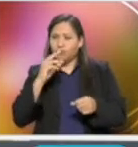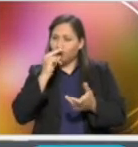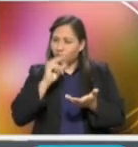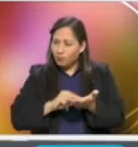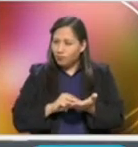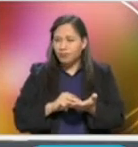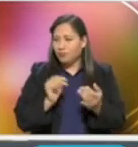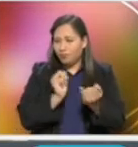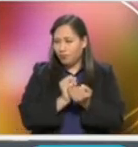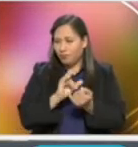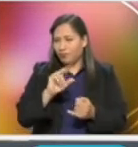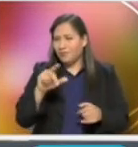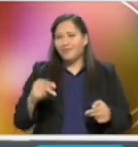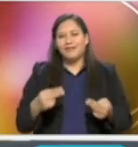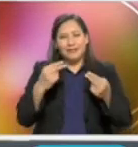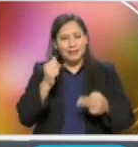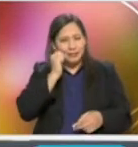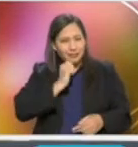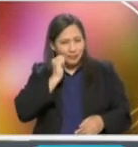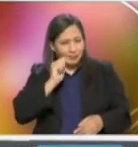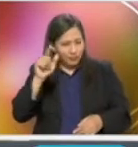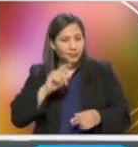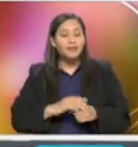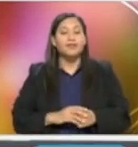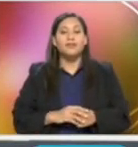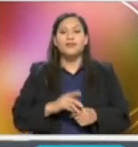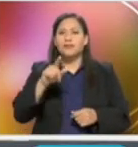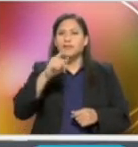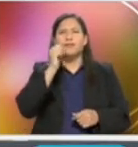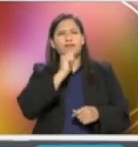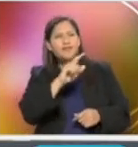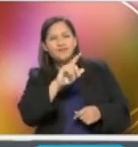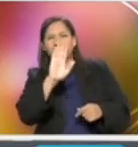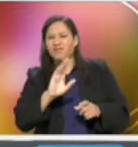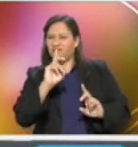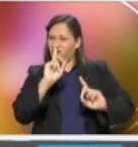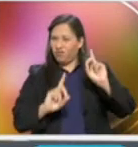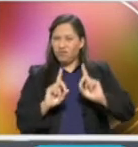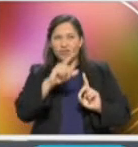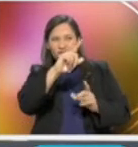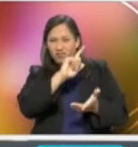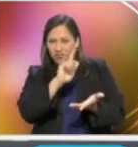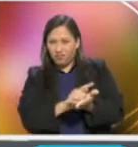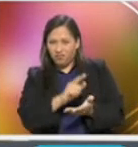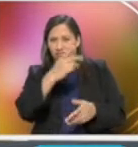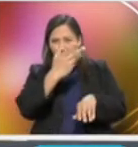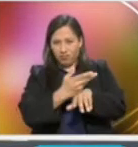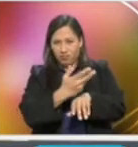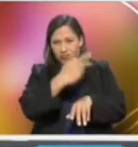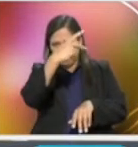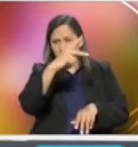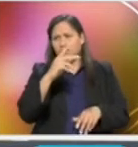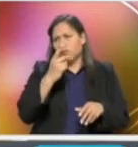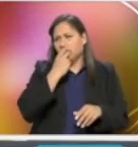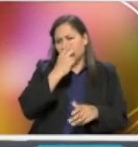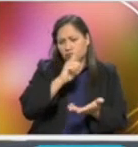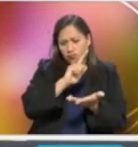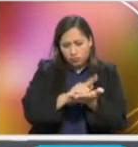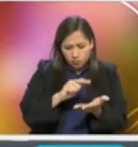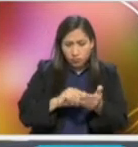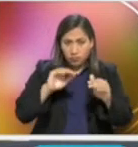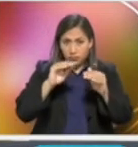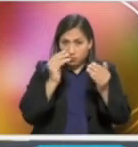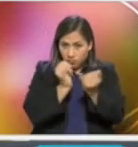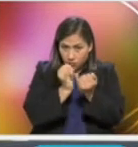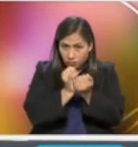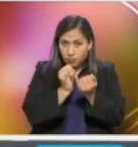se dedicó también a cuestionar este sistema, que de manera, digo, porque la ley decía que todos los norteamericanos eran iguales, pero de manera